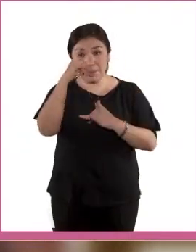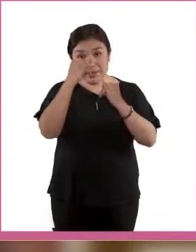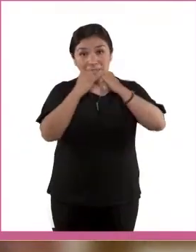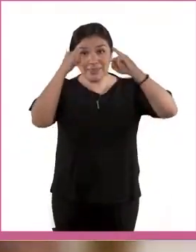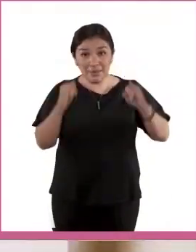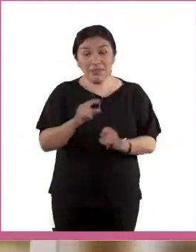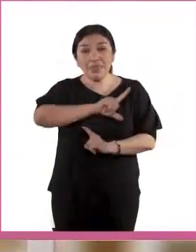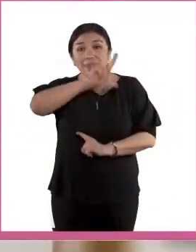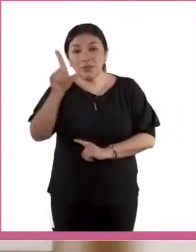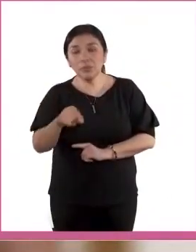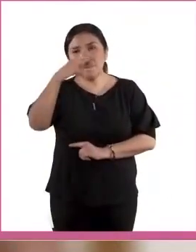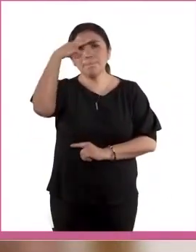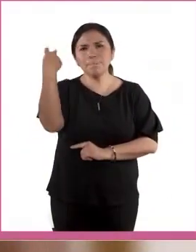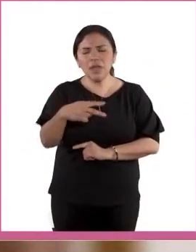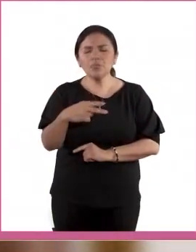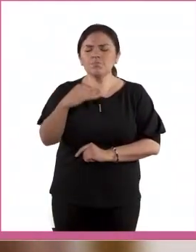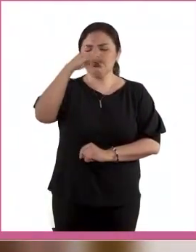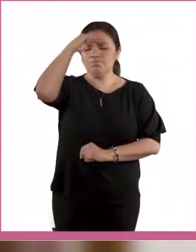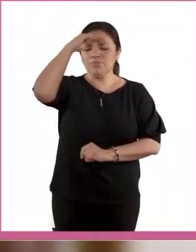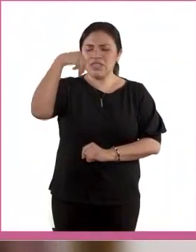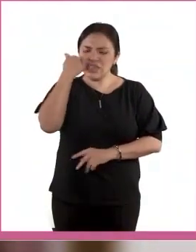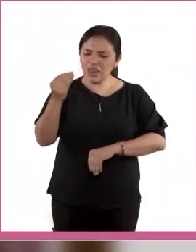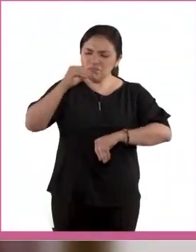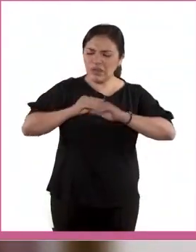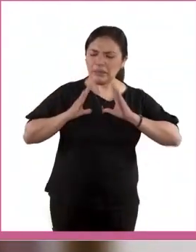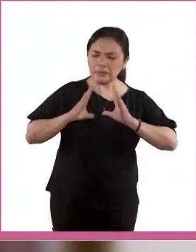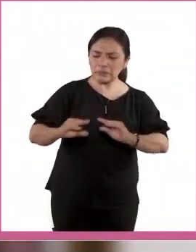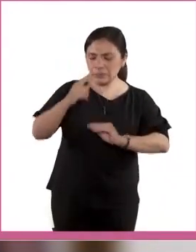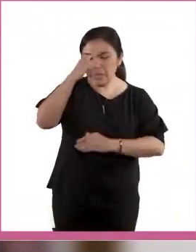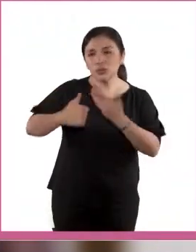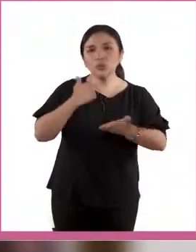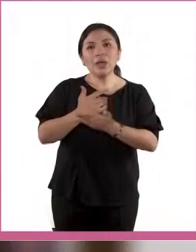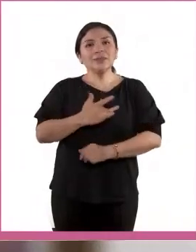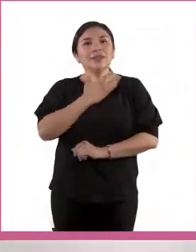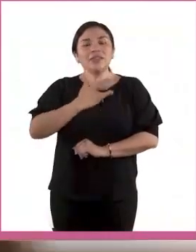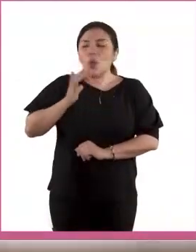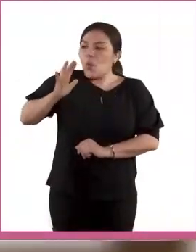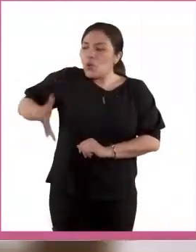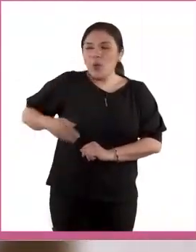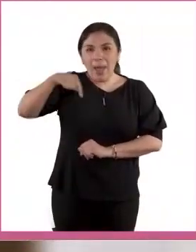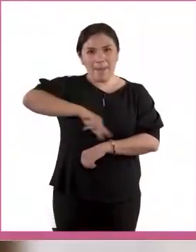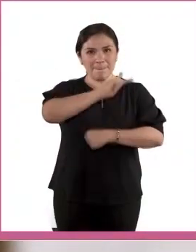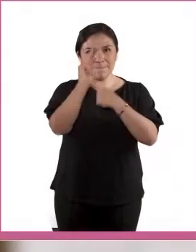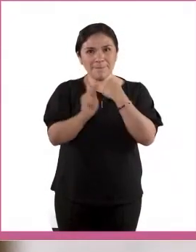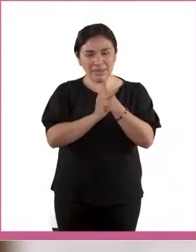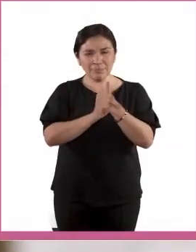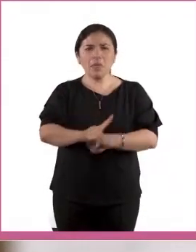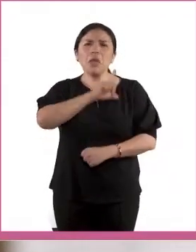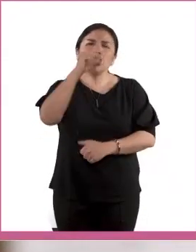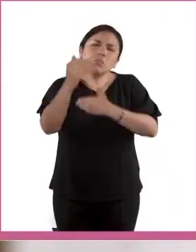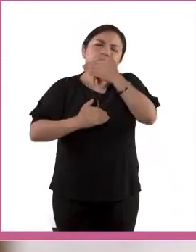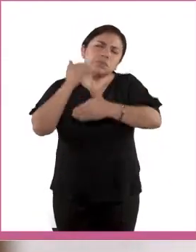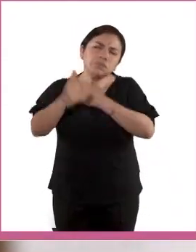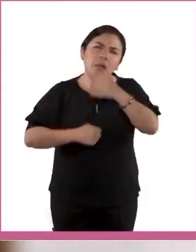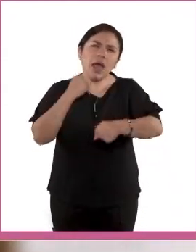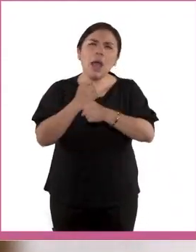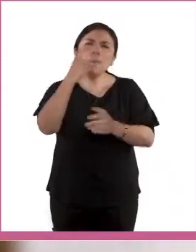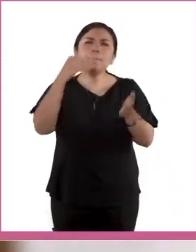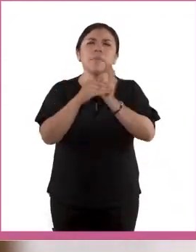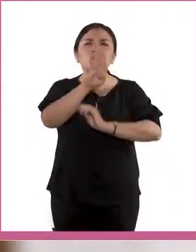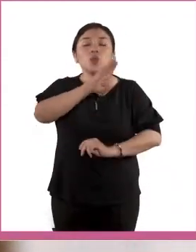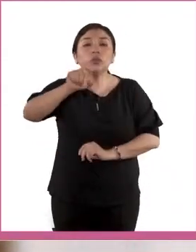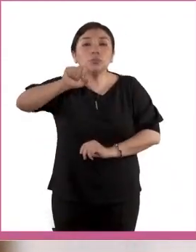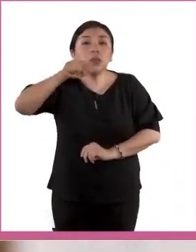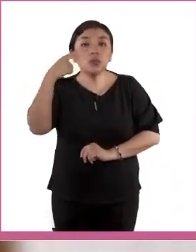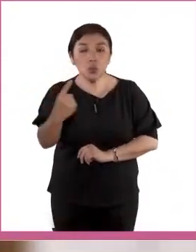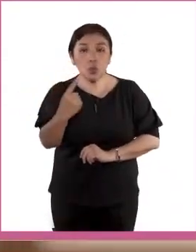Después de la Guerra de Independencia, México se propuso formar ciudadanos que se sintieran orgullosos de su nación. Años